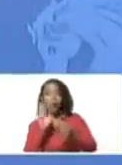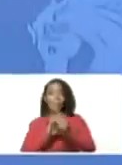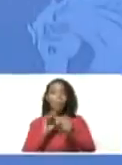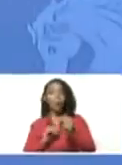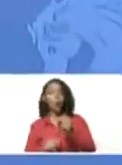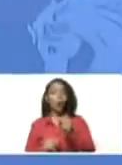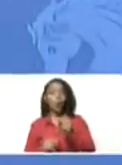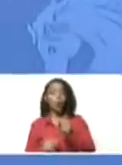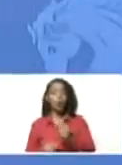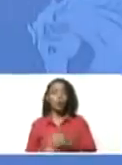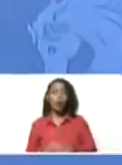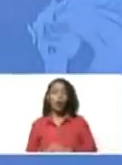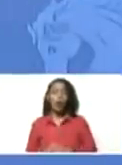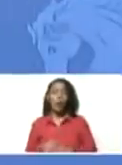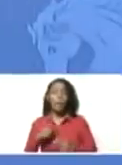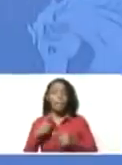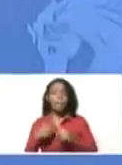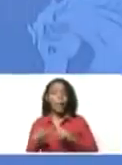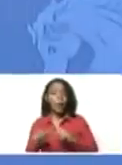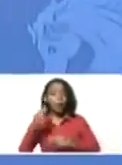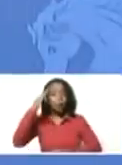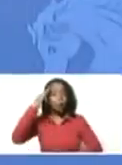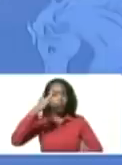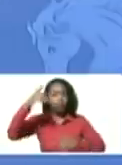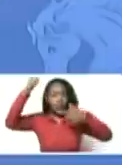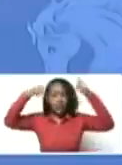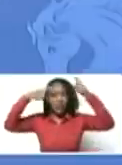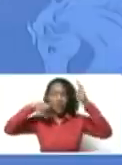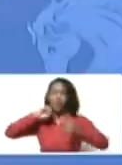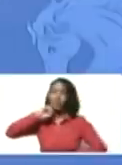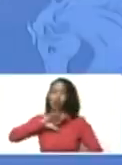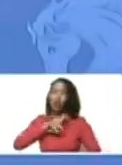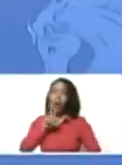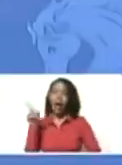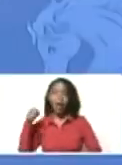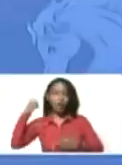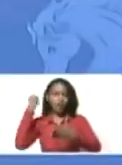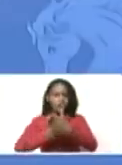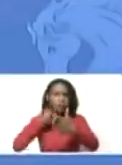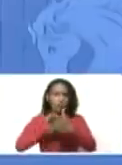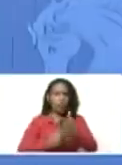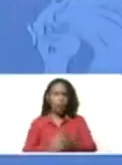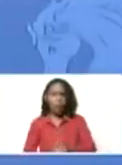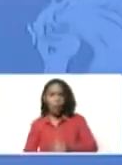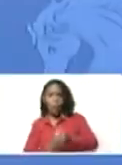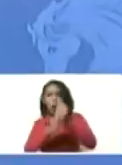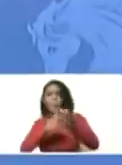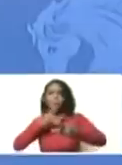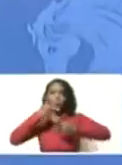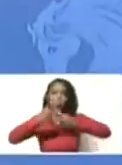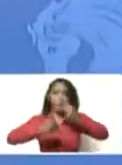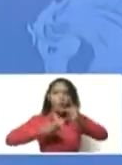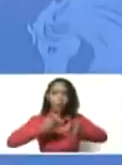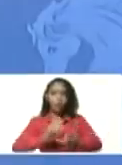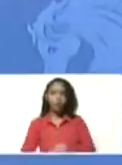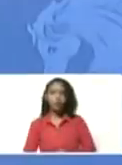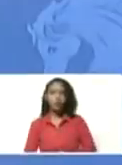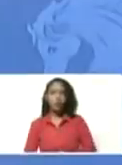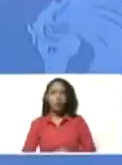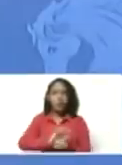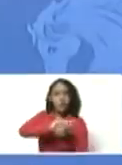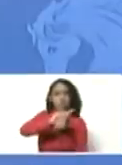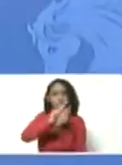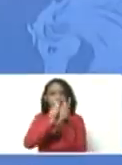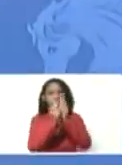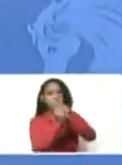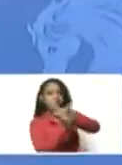el comandante Hugo Chávez quien desde la lucha y el liderazgo político se transformó